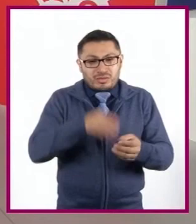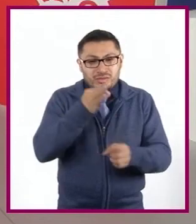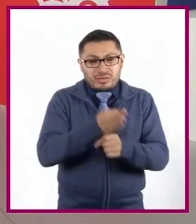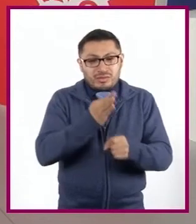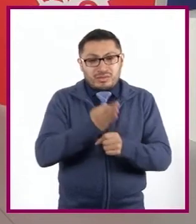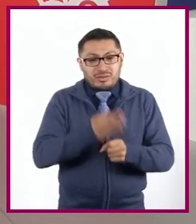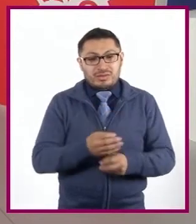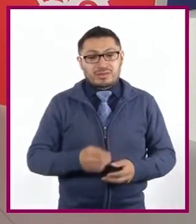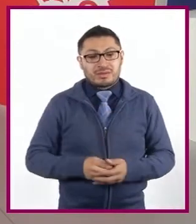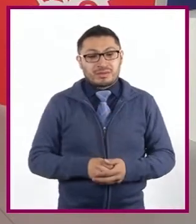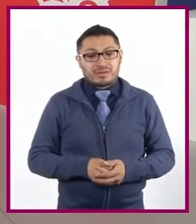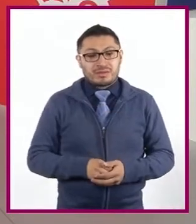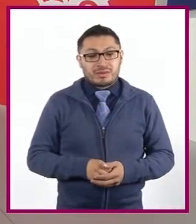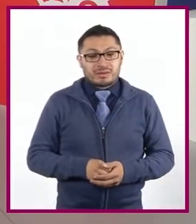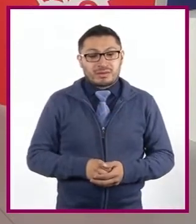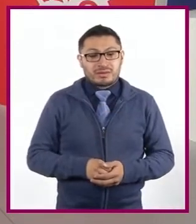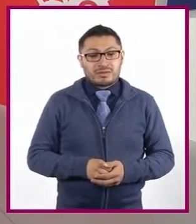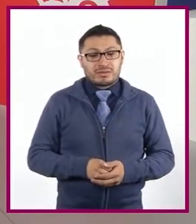momento,